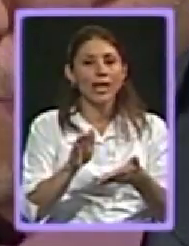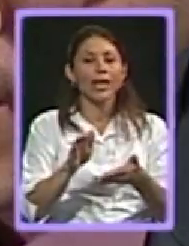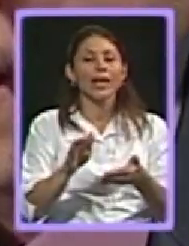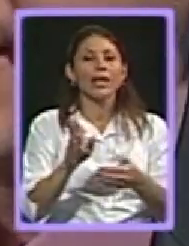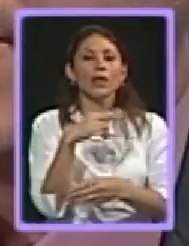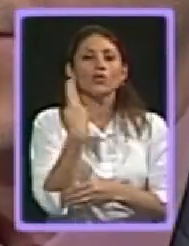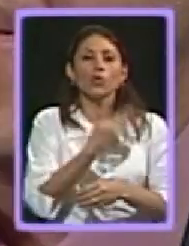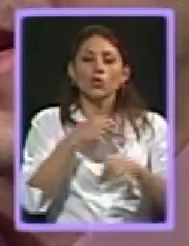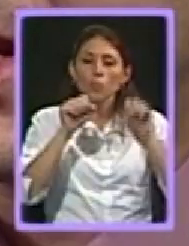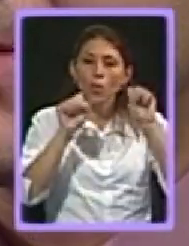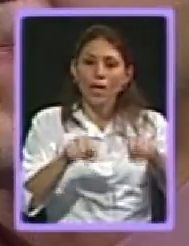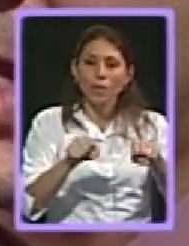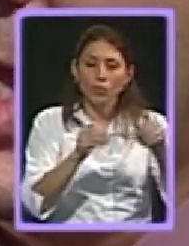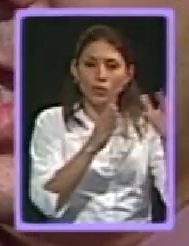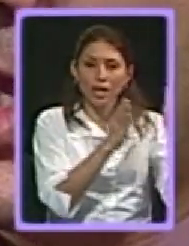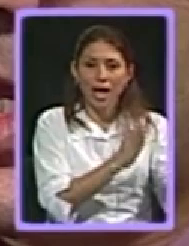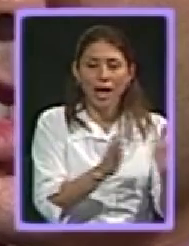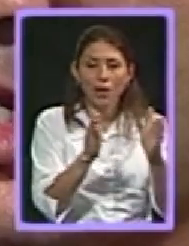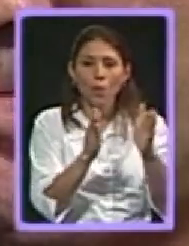podamos acomodar de alguna manera